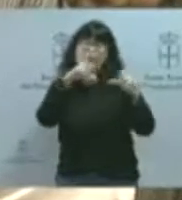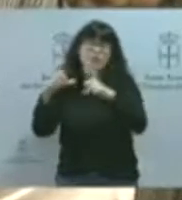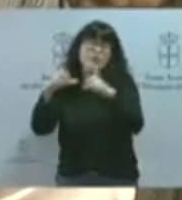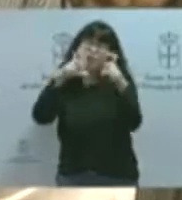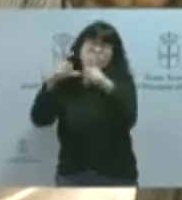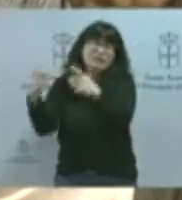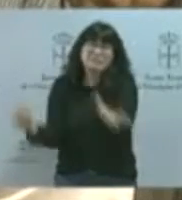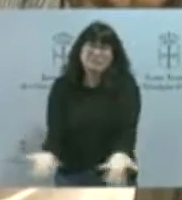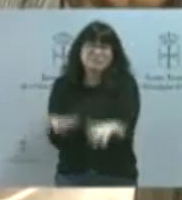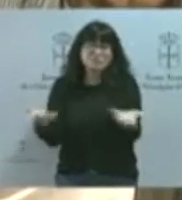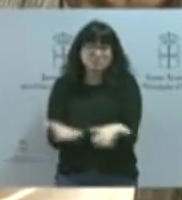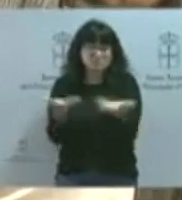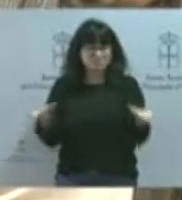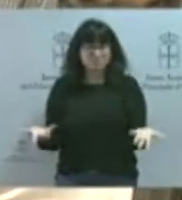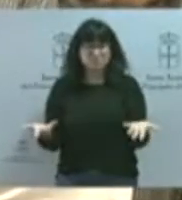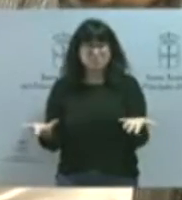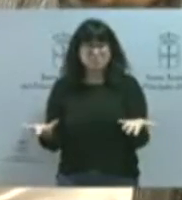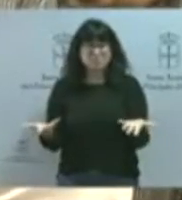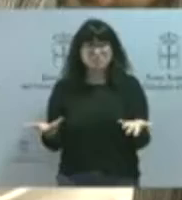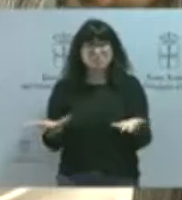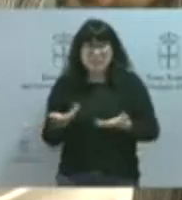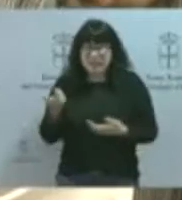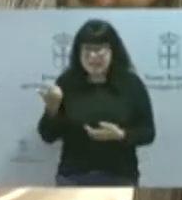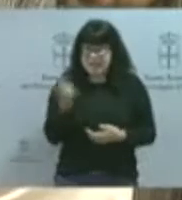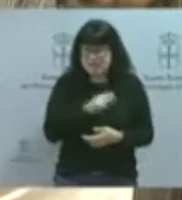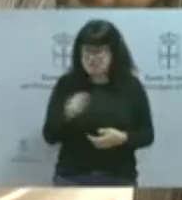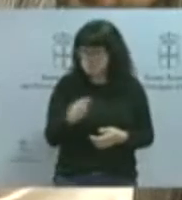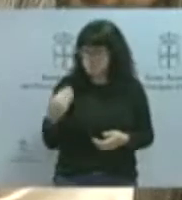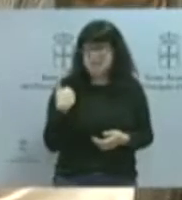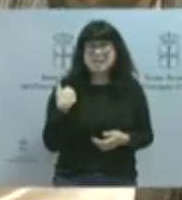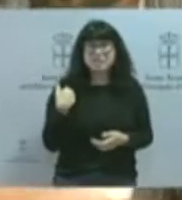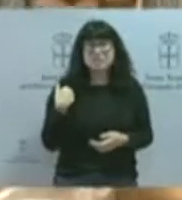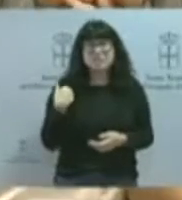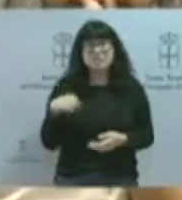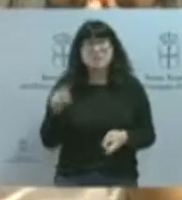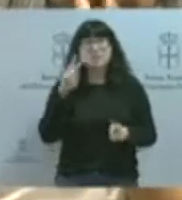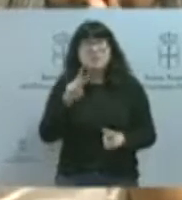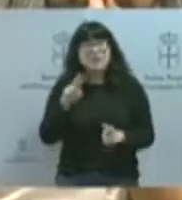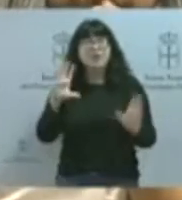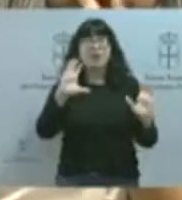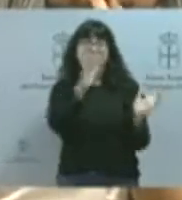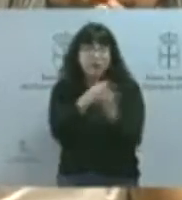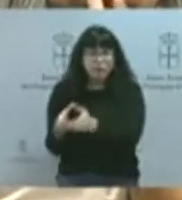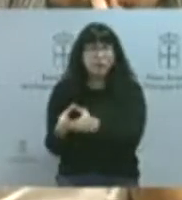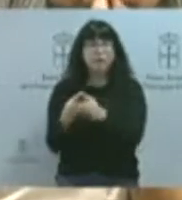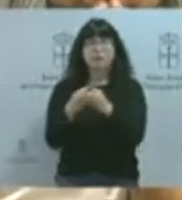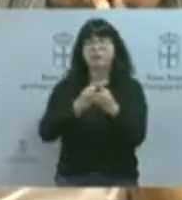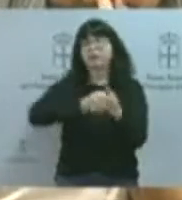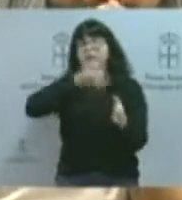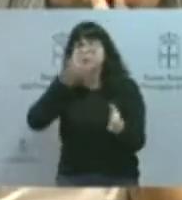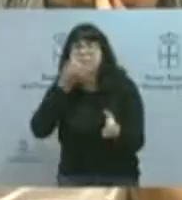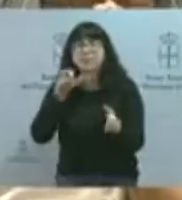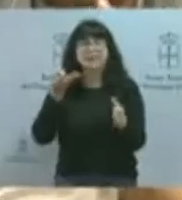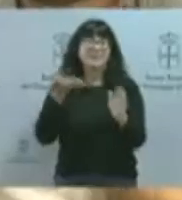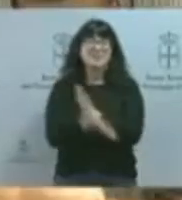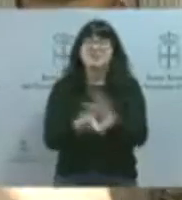Durante estos meses les hemos visto en multitud de reuniones y pronunciamientos que forman parte de una campaña permanente en la que lo único importante